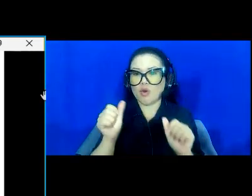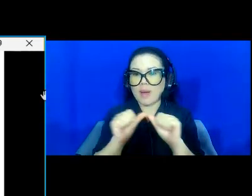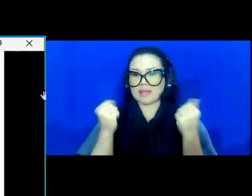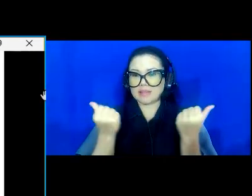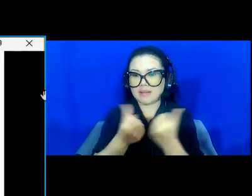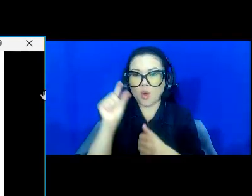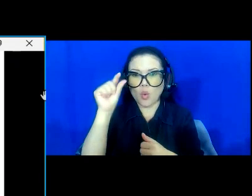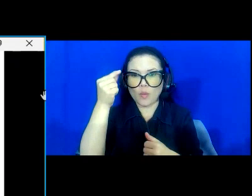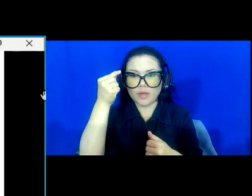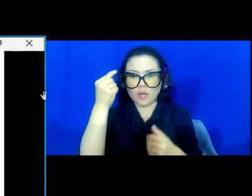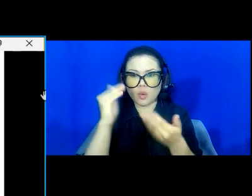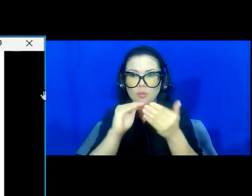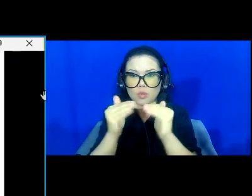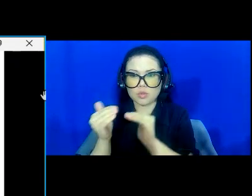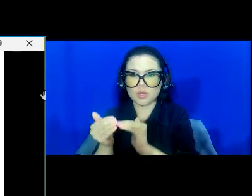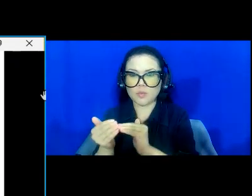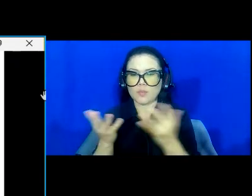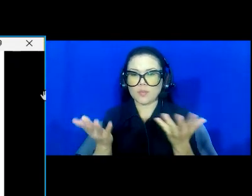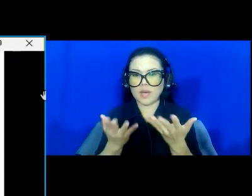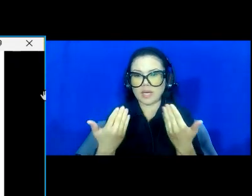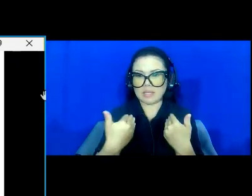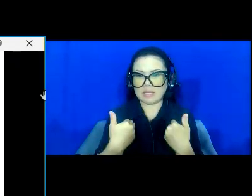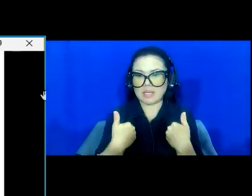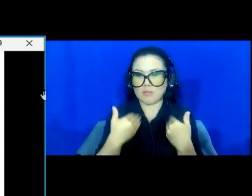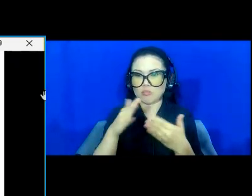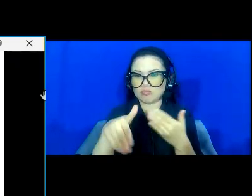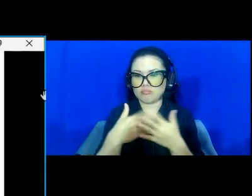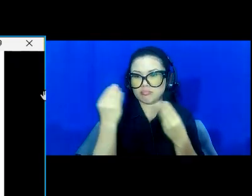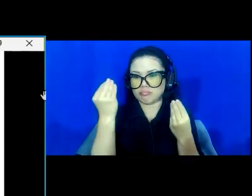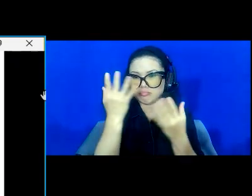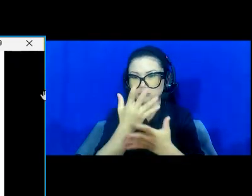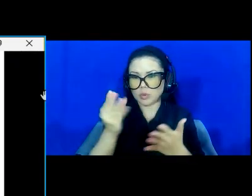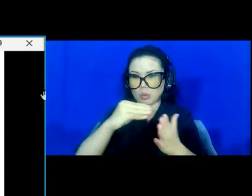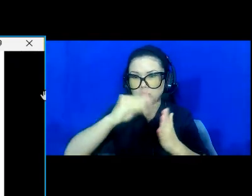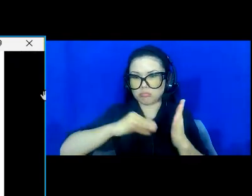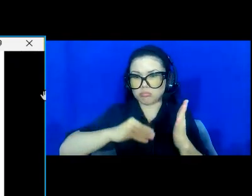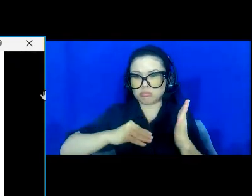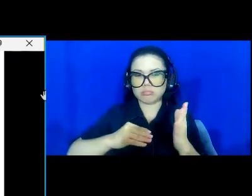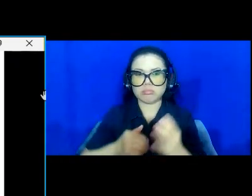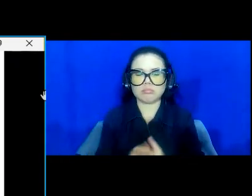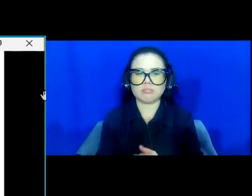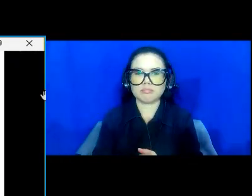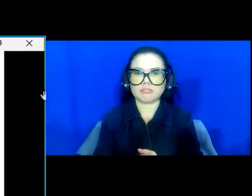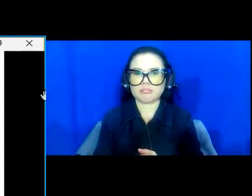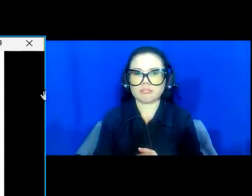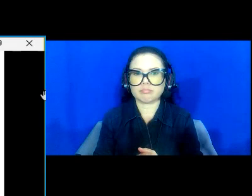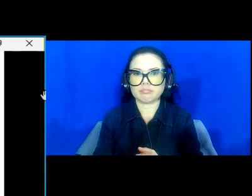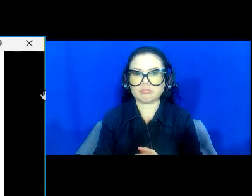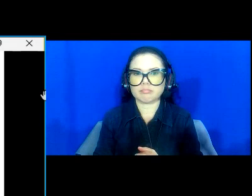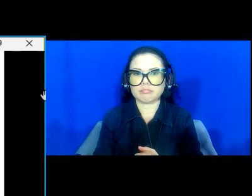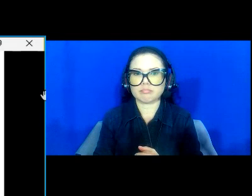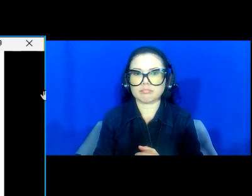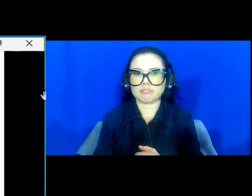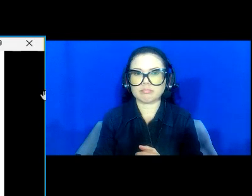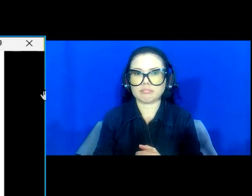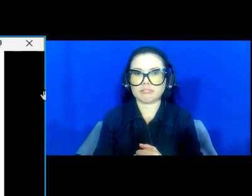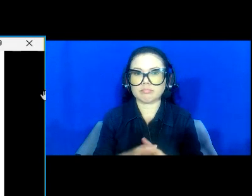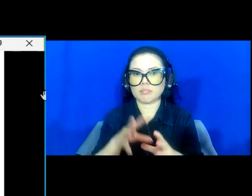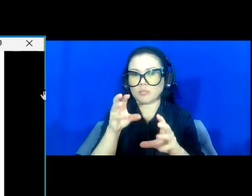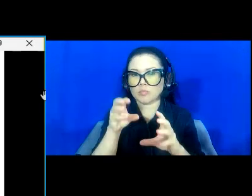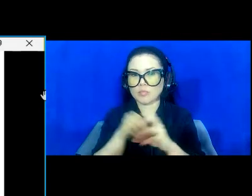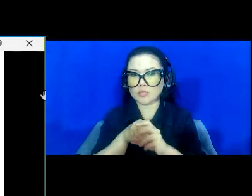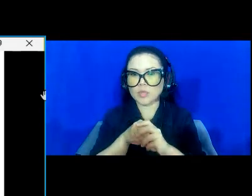esos datos recogidos en las 10 entidades. Tenemos